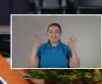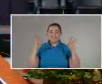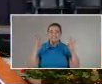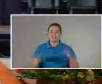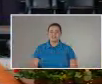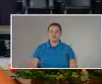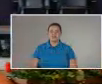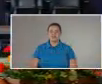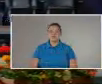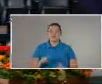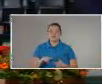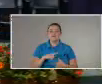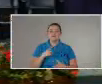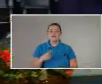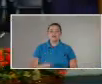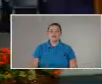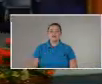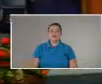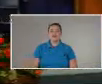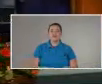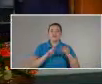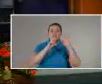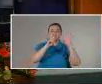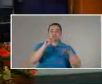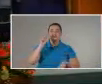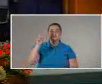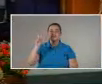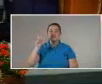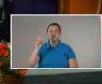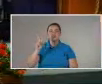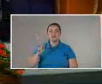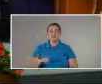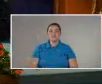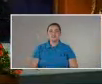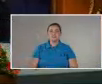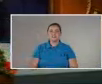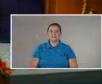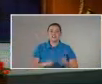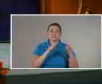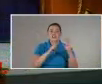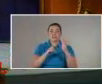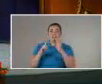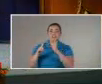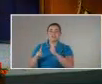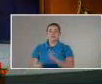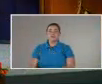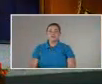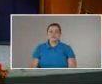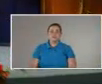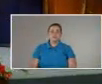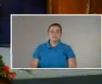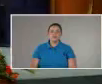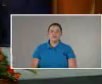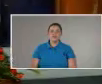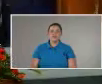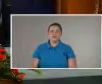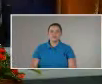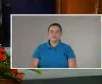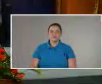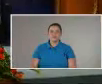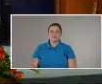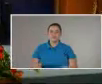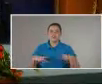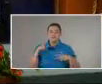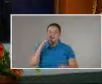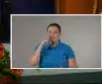70 discípulos o los 72 venían de regreso después de la misión al cual Él los había enviado y habían